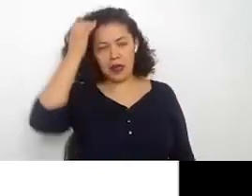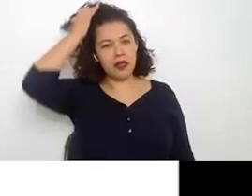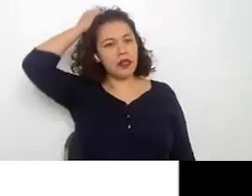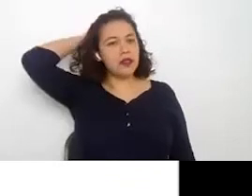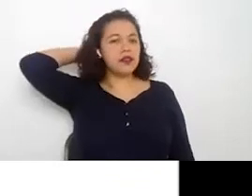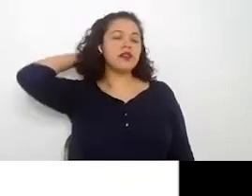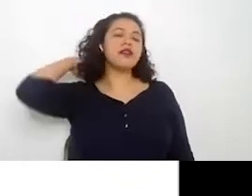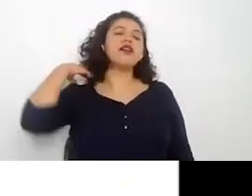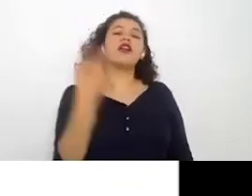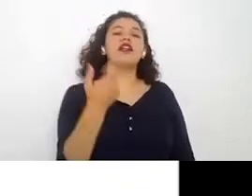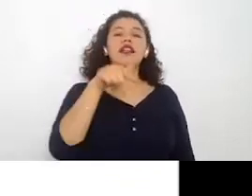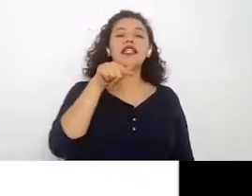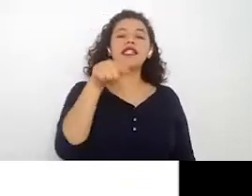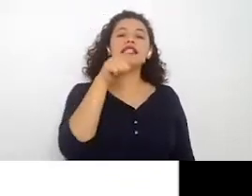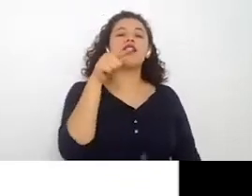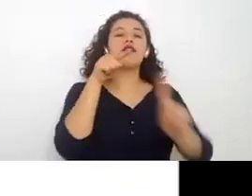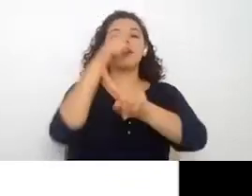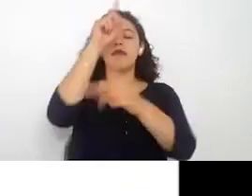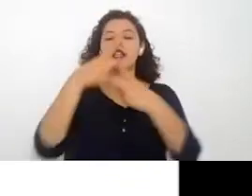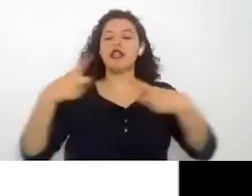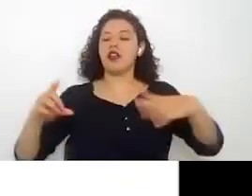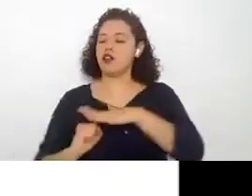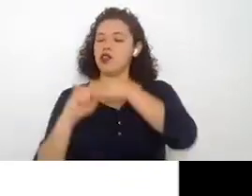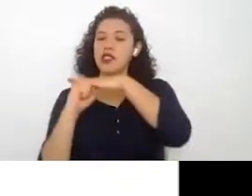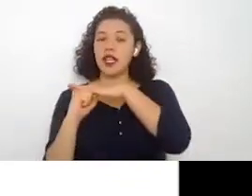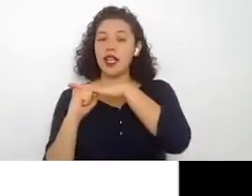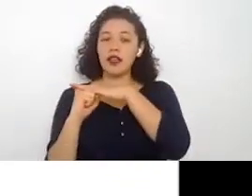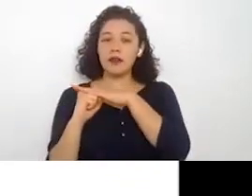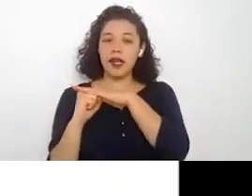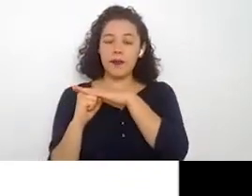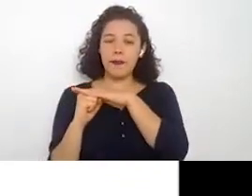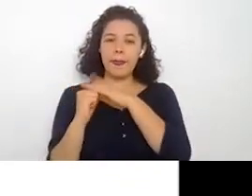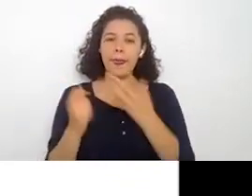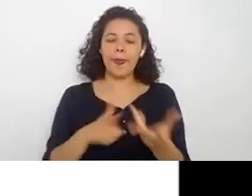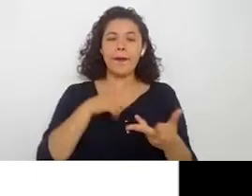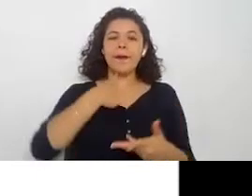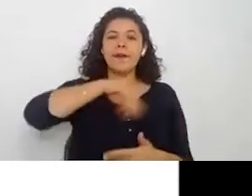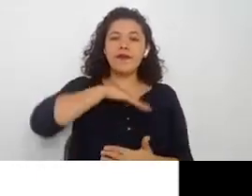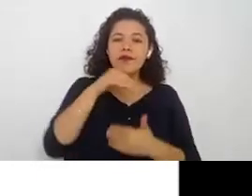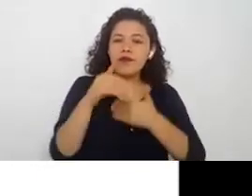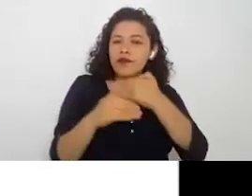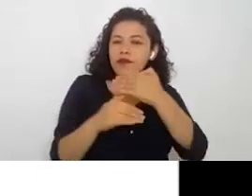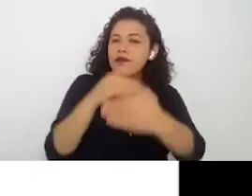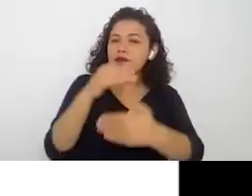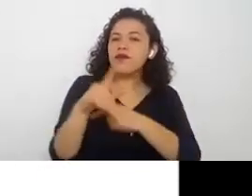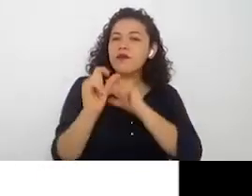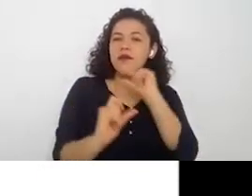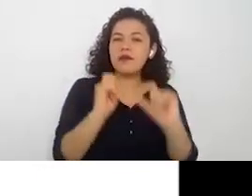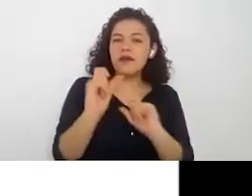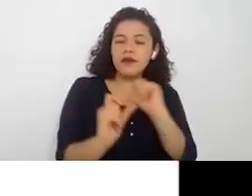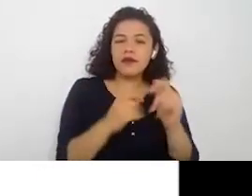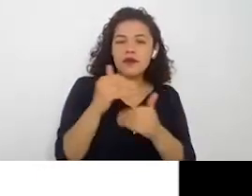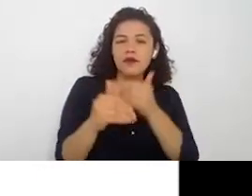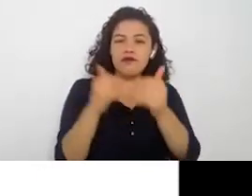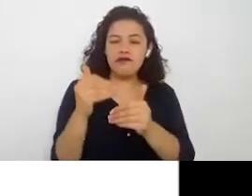desarrollo sostenibles, en vez de haber un avance, ¿verdad? Como íbamos paso a pasito, pues tuvo